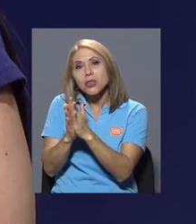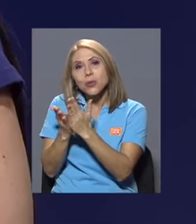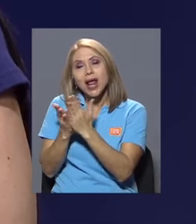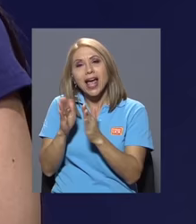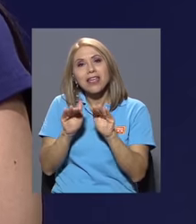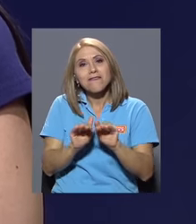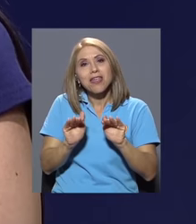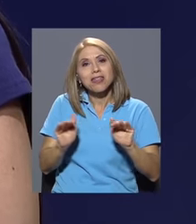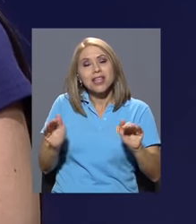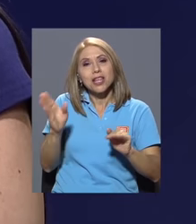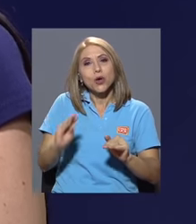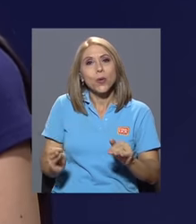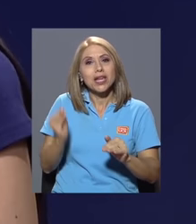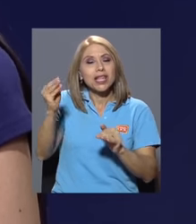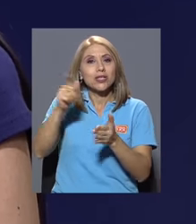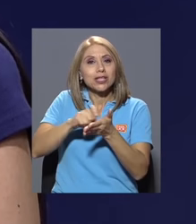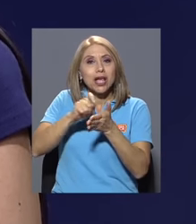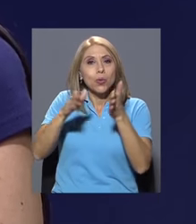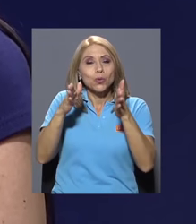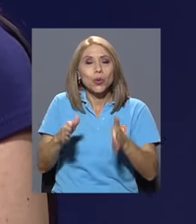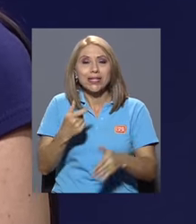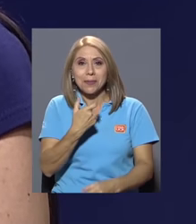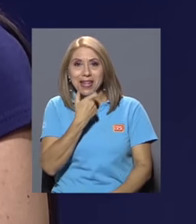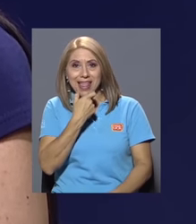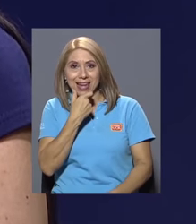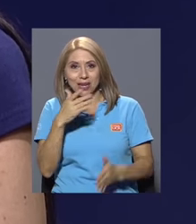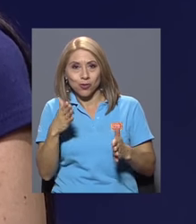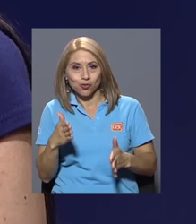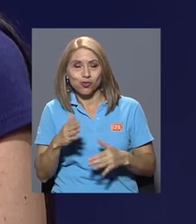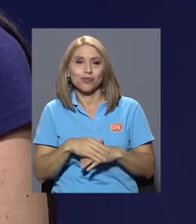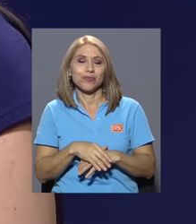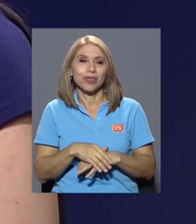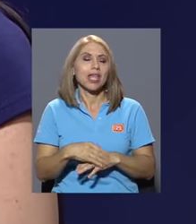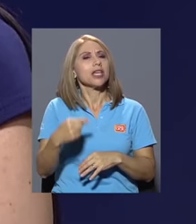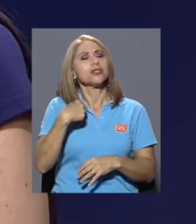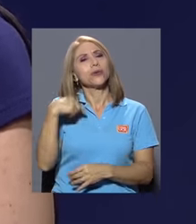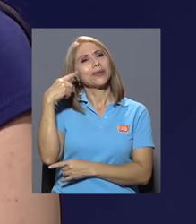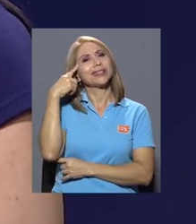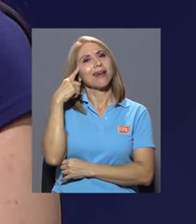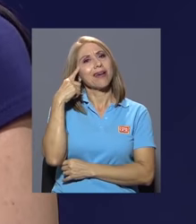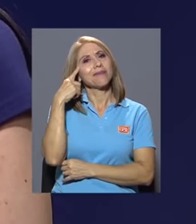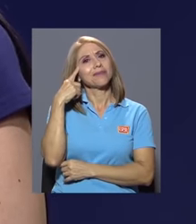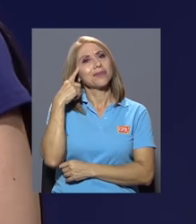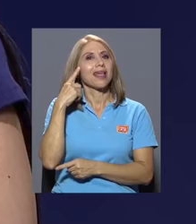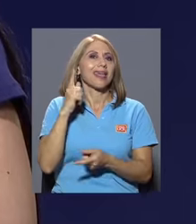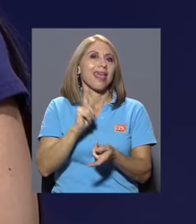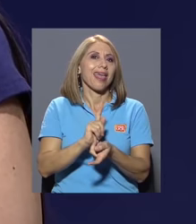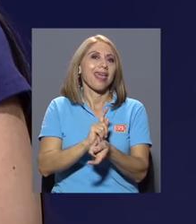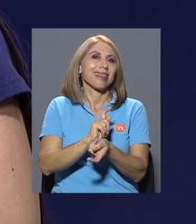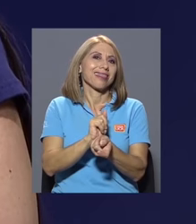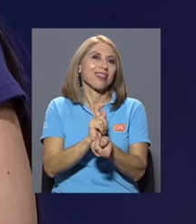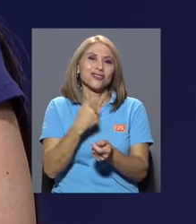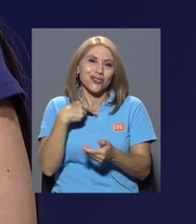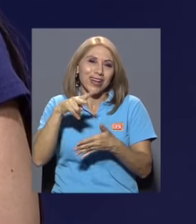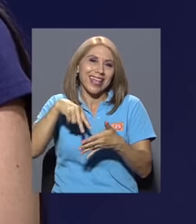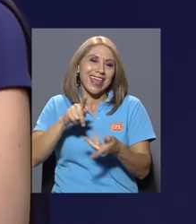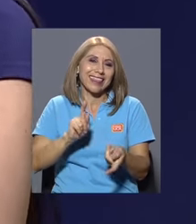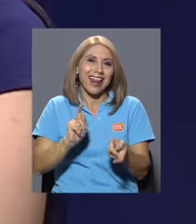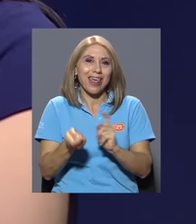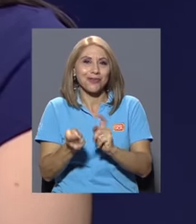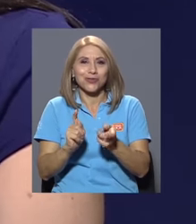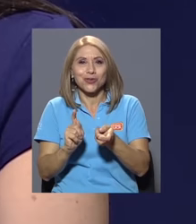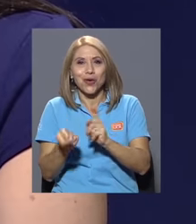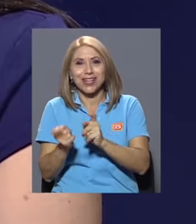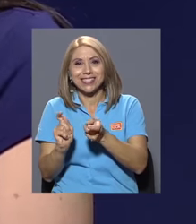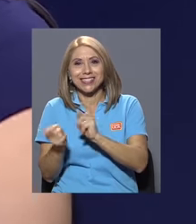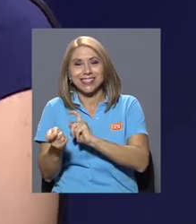juvenil, mucho de autores británicos. Y yo pensaba, eran traducciones, obviamente, y yo pensaba que si yo